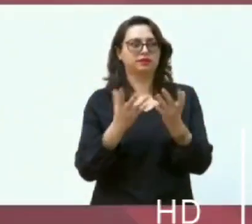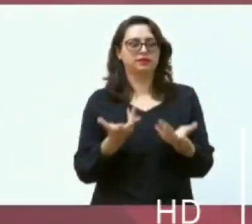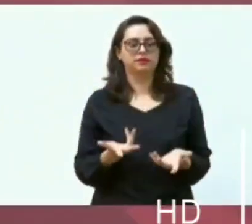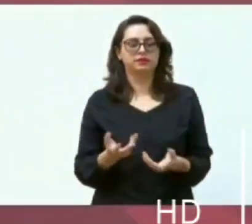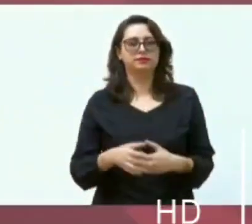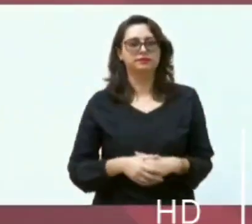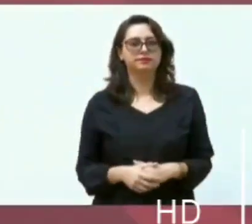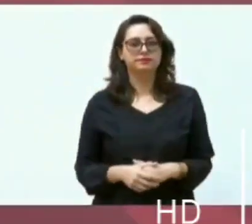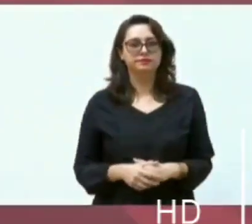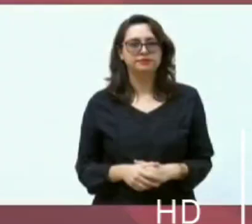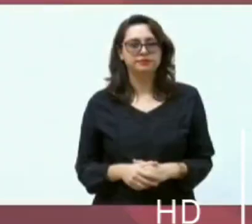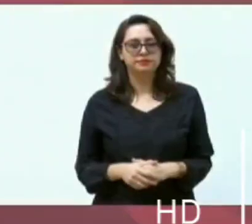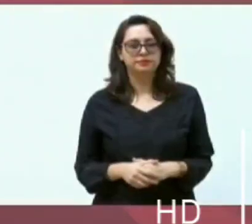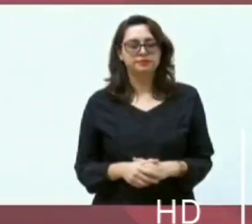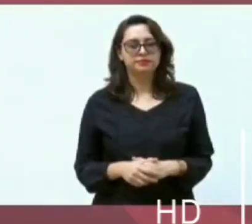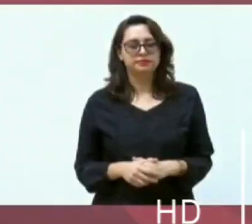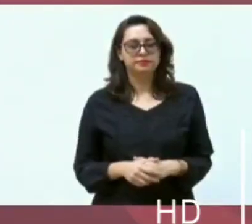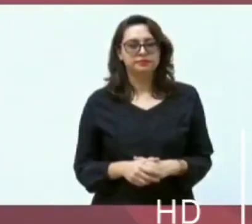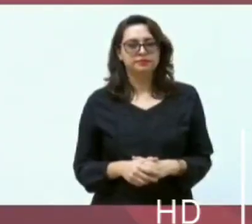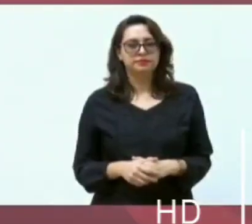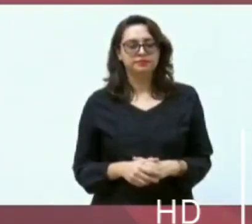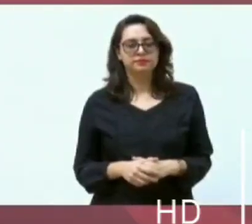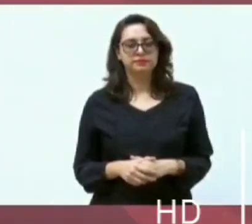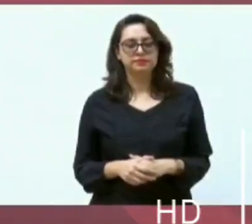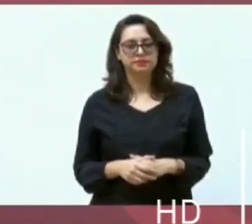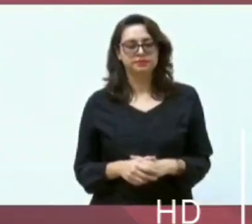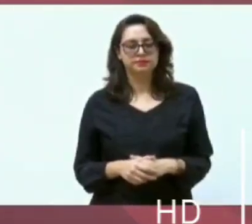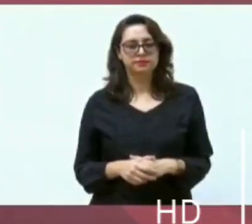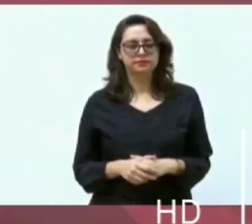archivos. Pero también,